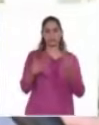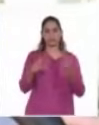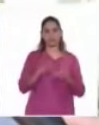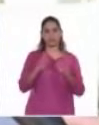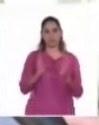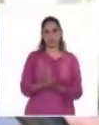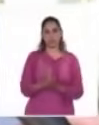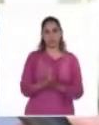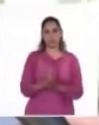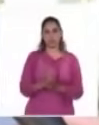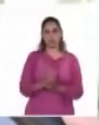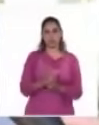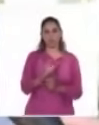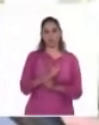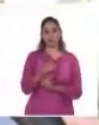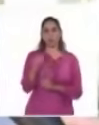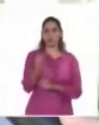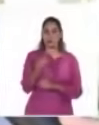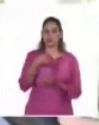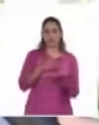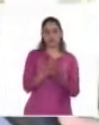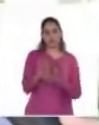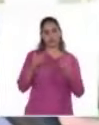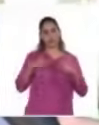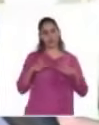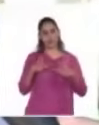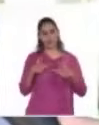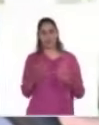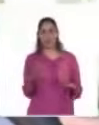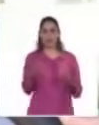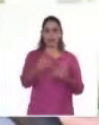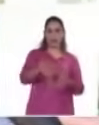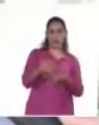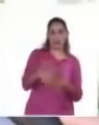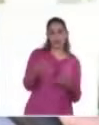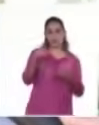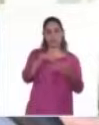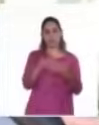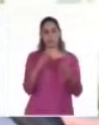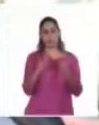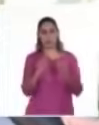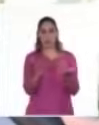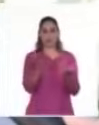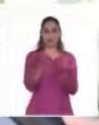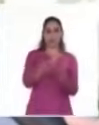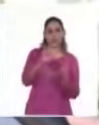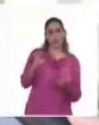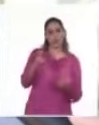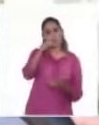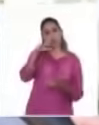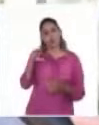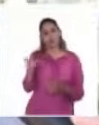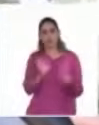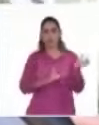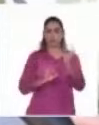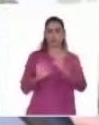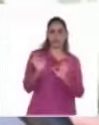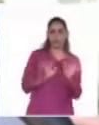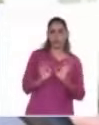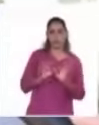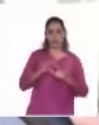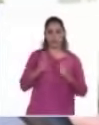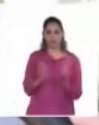esta tranquilidad que tenemos en nuestras calles en nuestras casas en nuestras escuelas y por eso hay que que